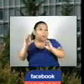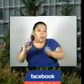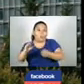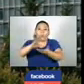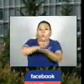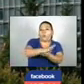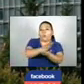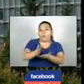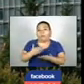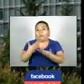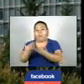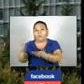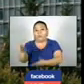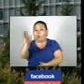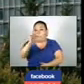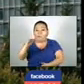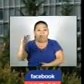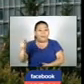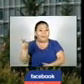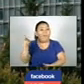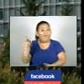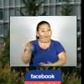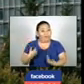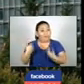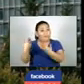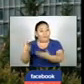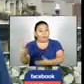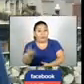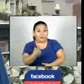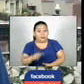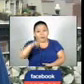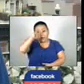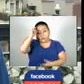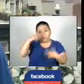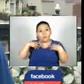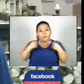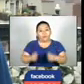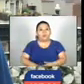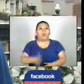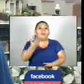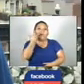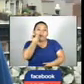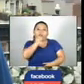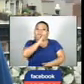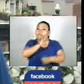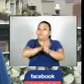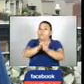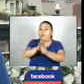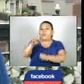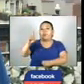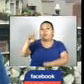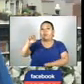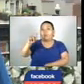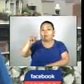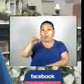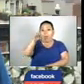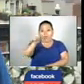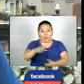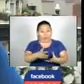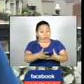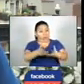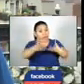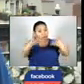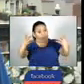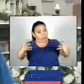ese suministro a países que ni siquiera han llegado a sus trabajadores de la salud. Los nuevos casos de contagios por la variante Delta siguen aumentando en el